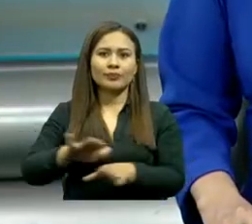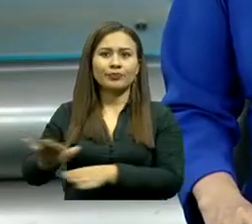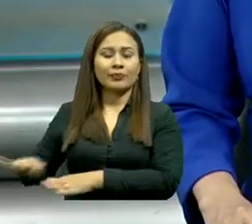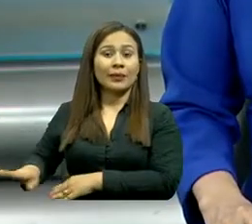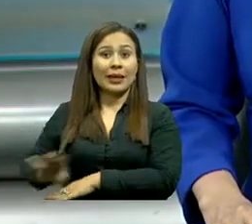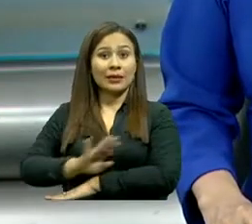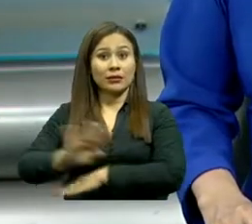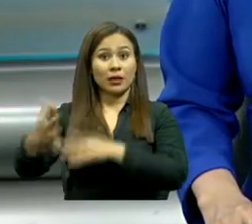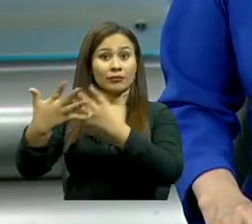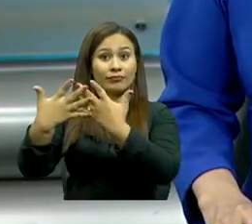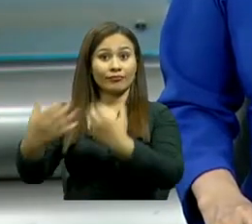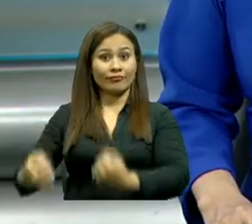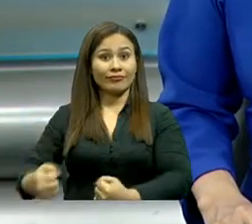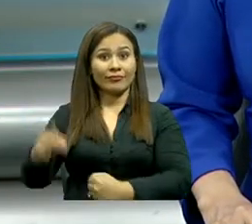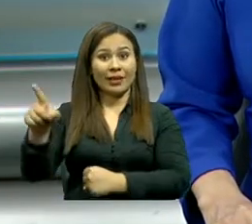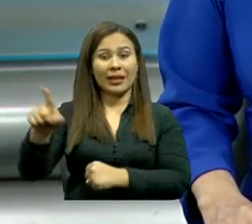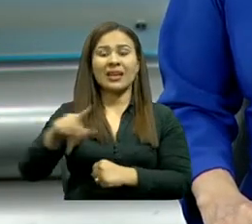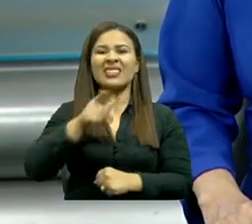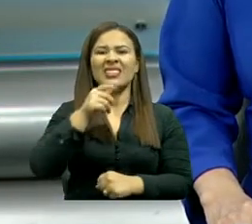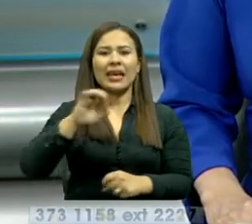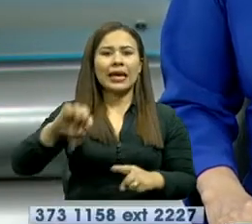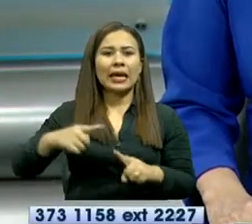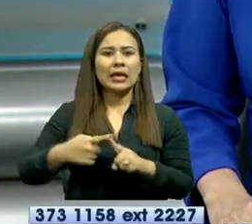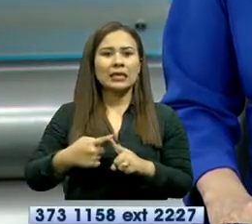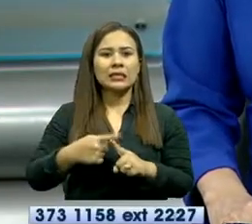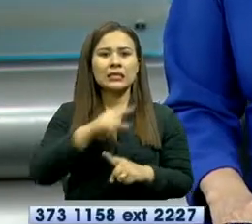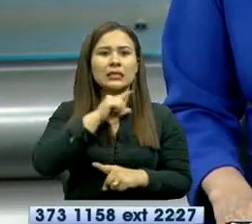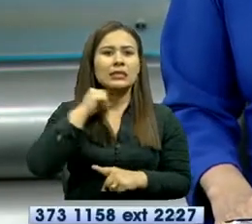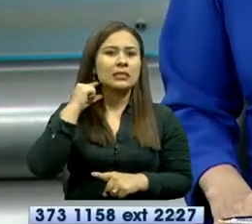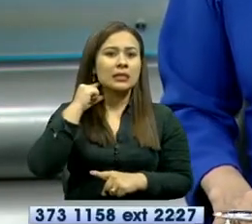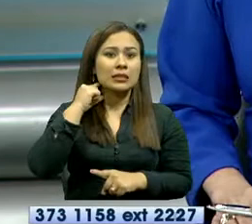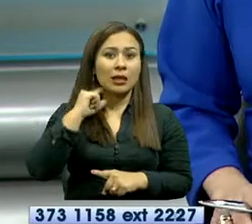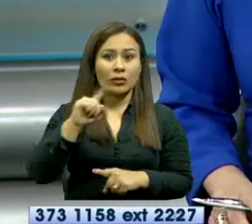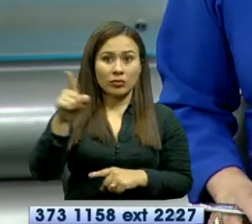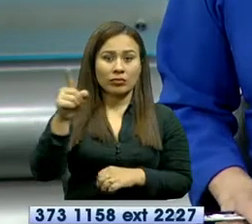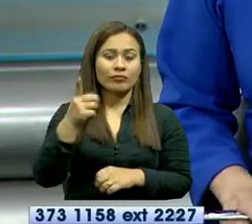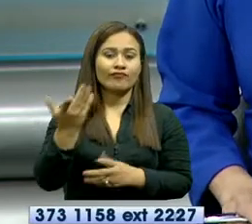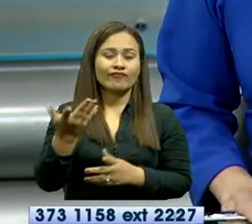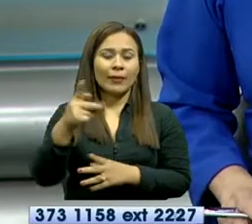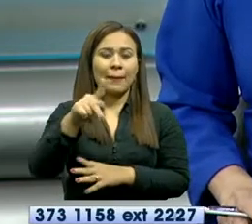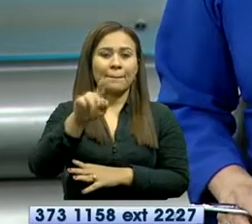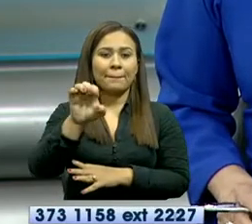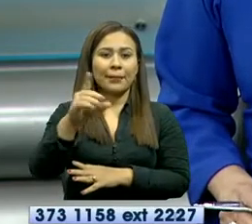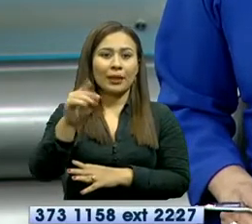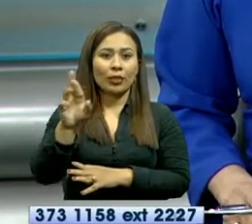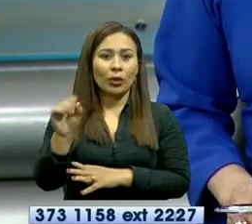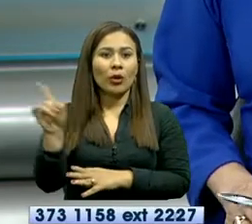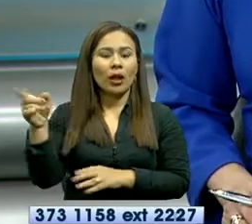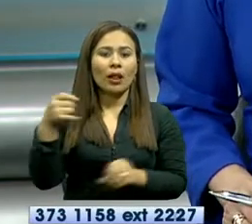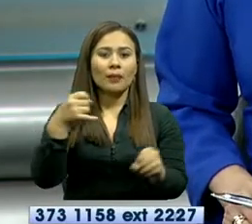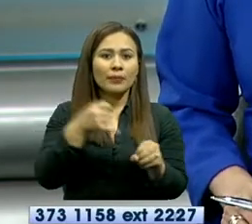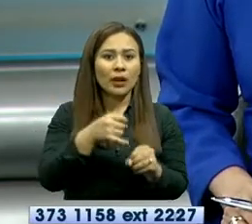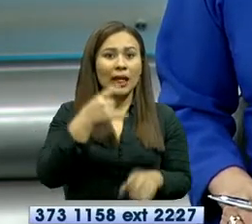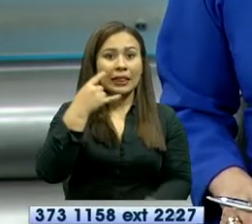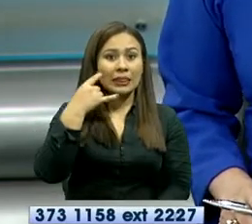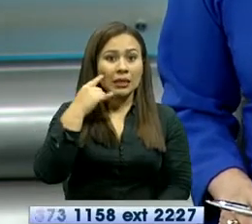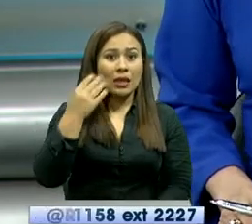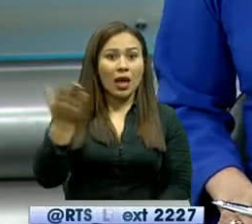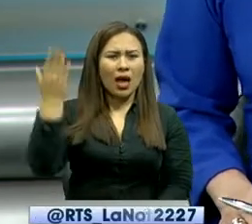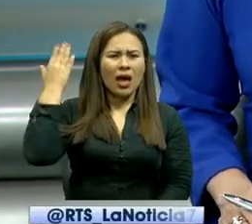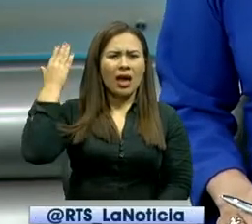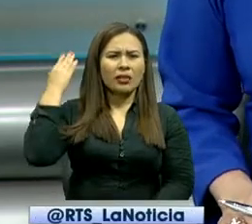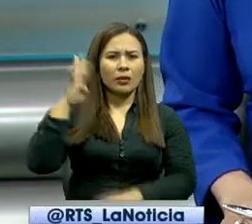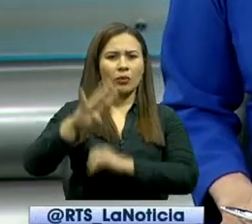Tras su captura en Quito, el ex sacerdote Pedro Gea, acusado de abusar sexualmente de una menor de edad hace 4 años,